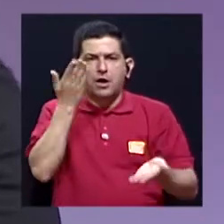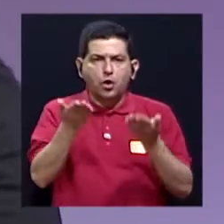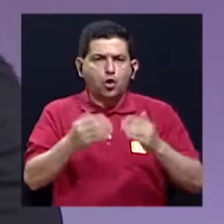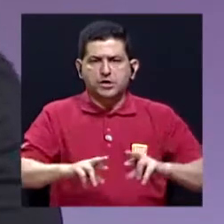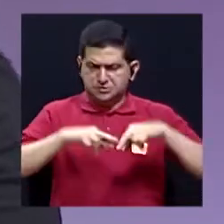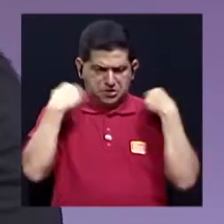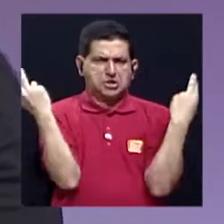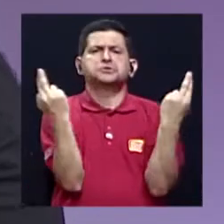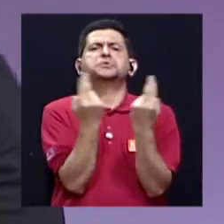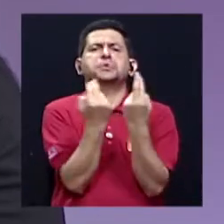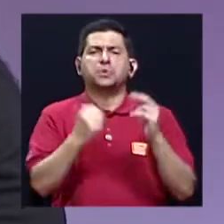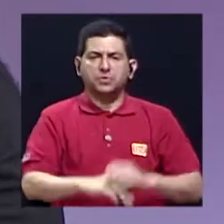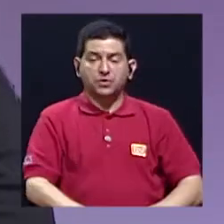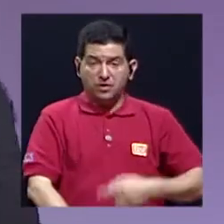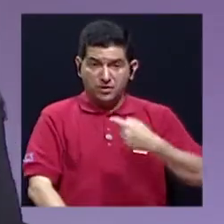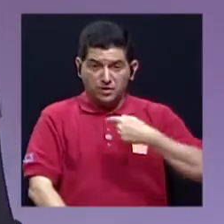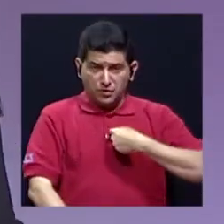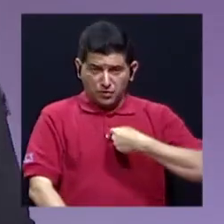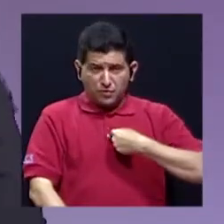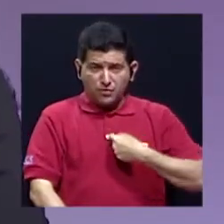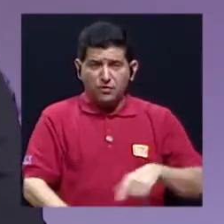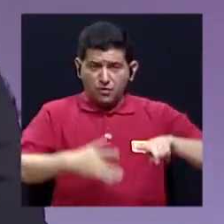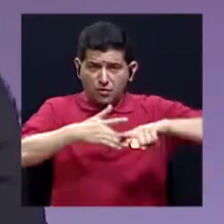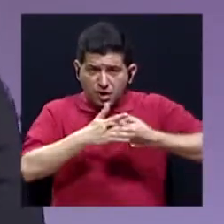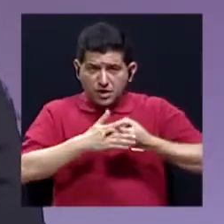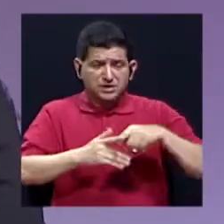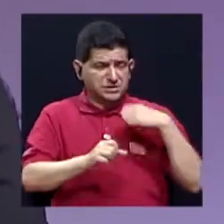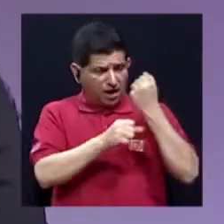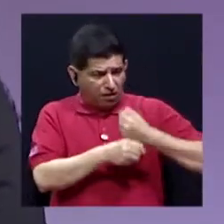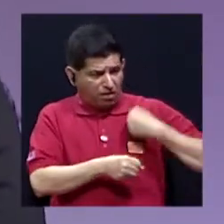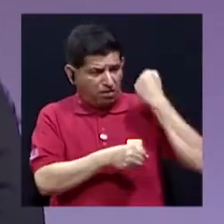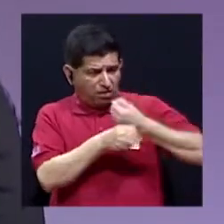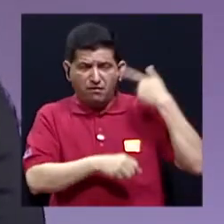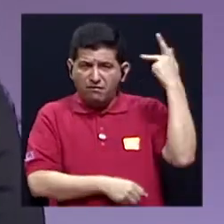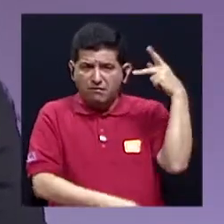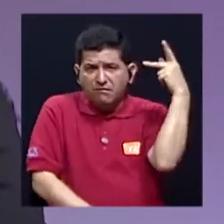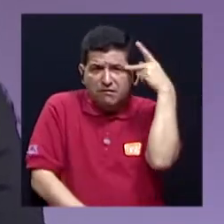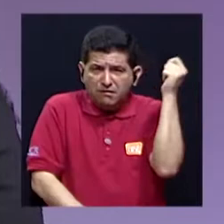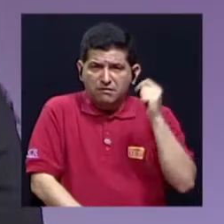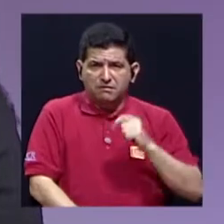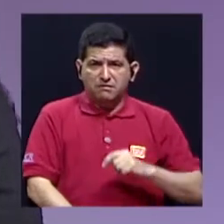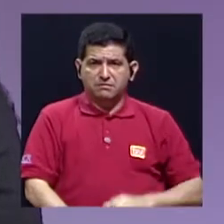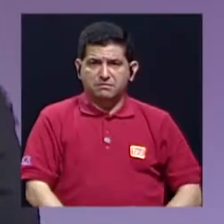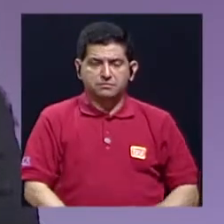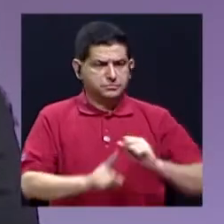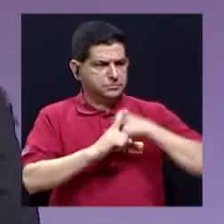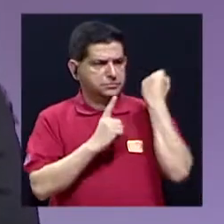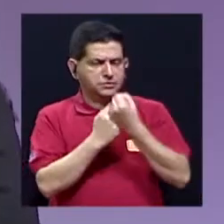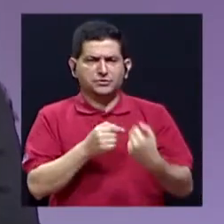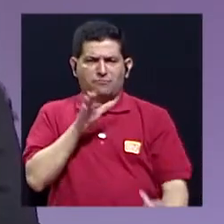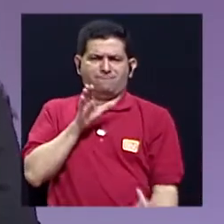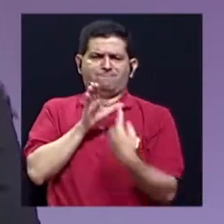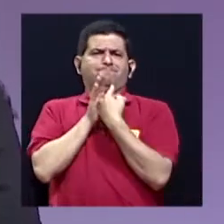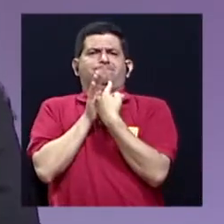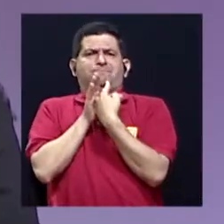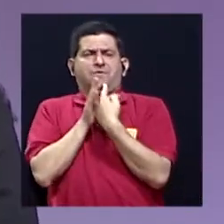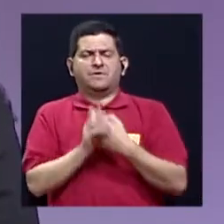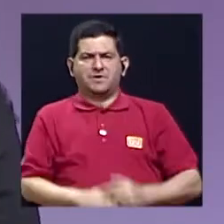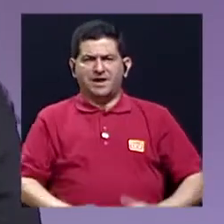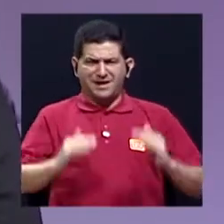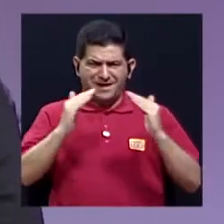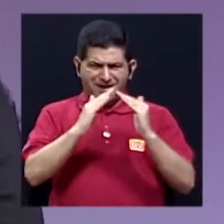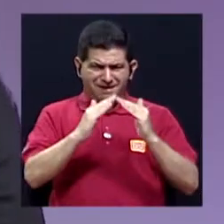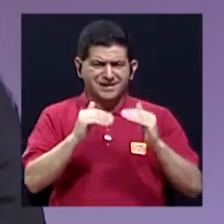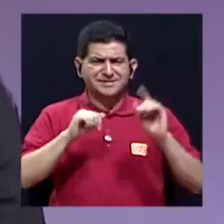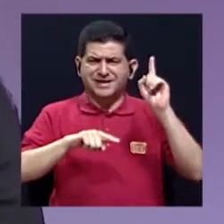en la sesión, y para uno iniciándose en esa aventura, ¿verdad?, de la política, es ofensivo, y llegar a una casa